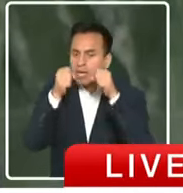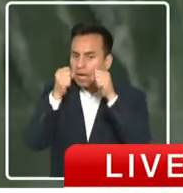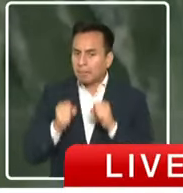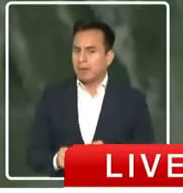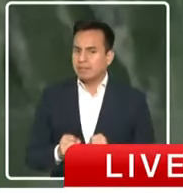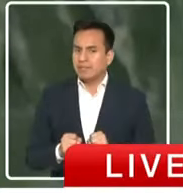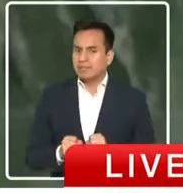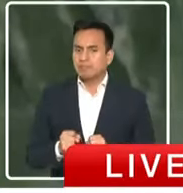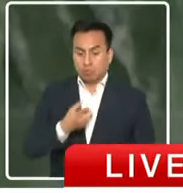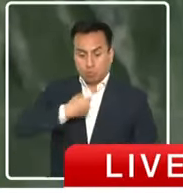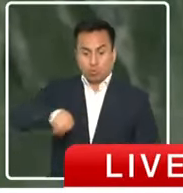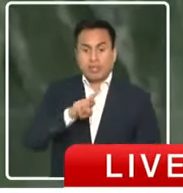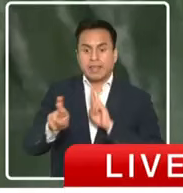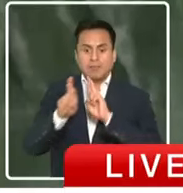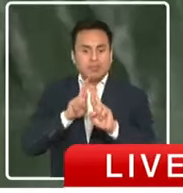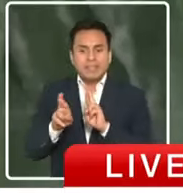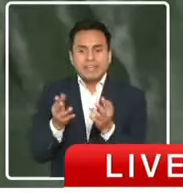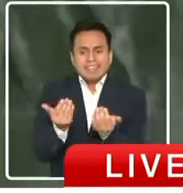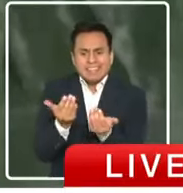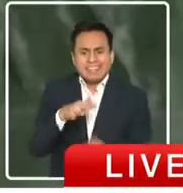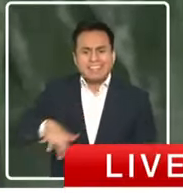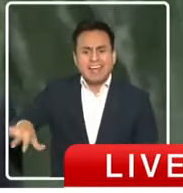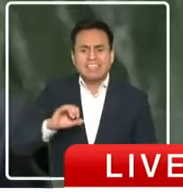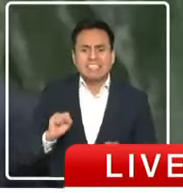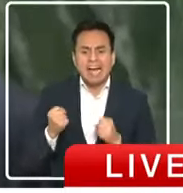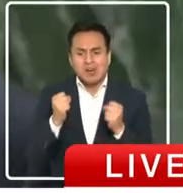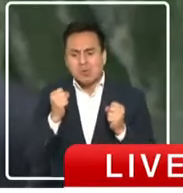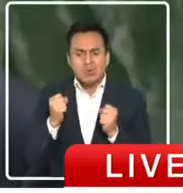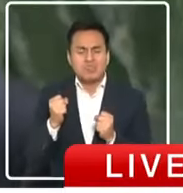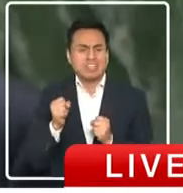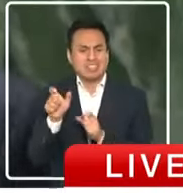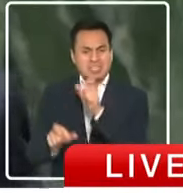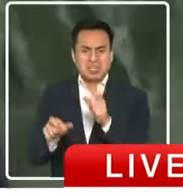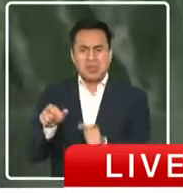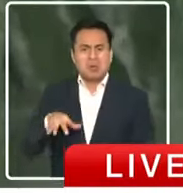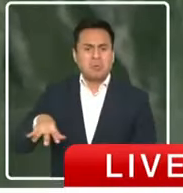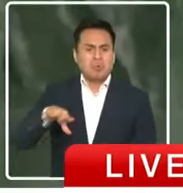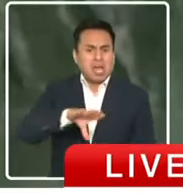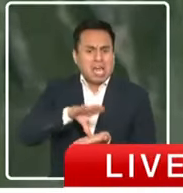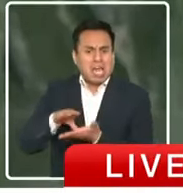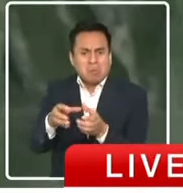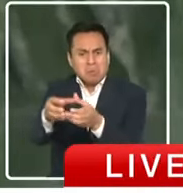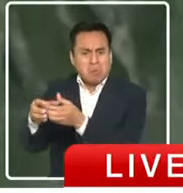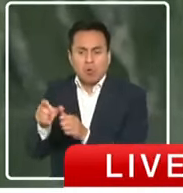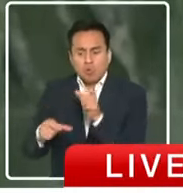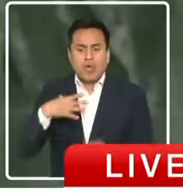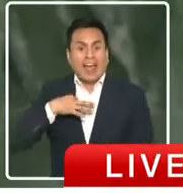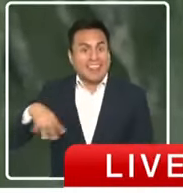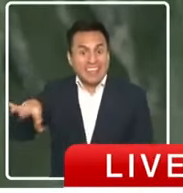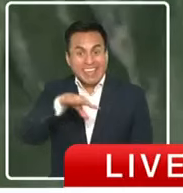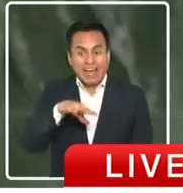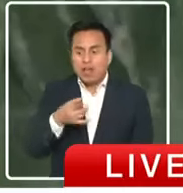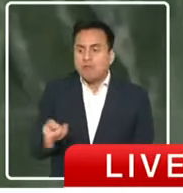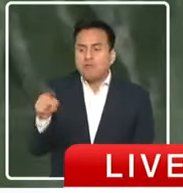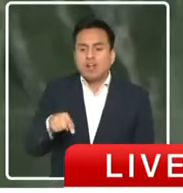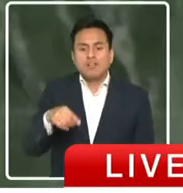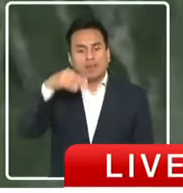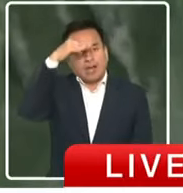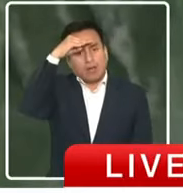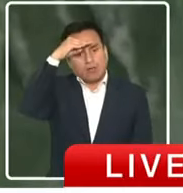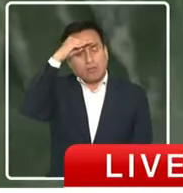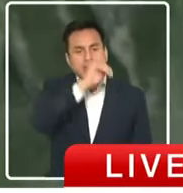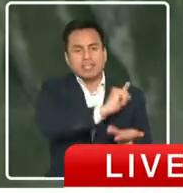de responder a las necesidades y angustias de nuestros pueblos, de la ciudadanía, para que ésta vuelva a confiar